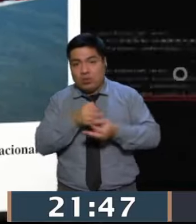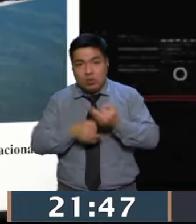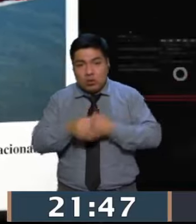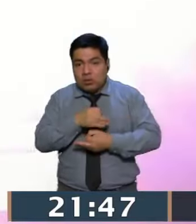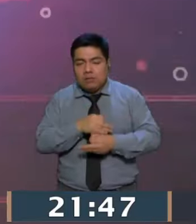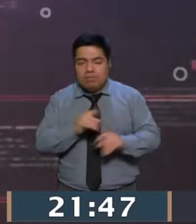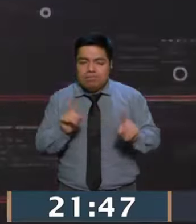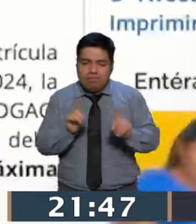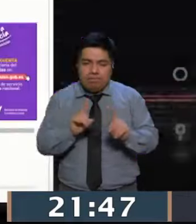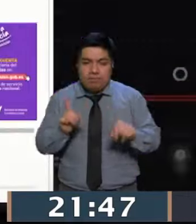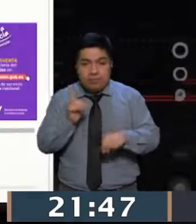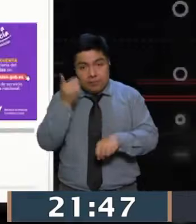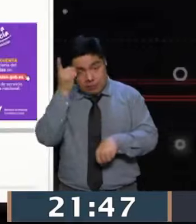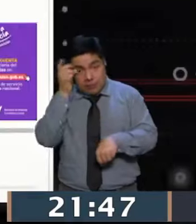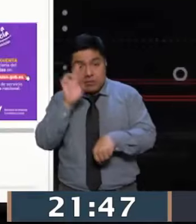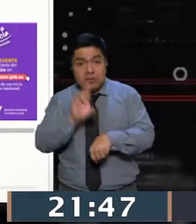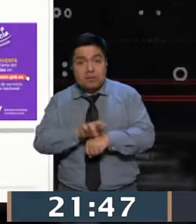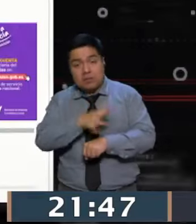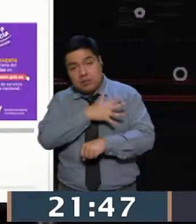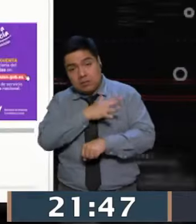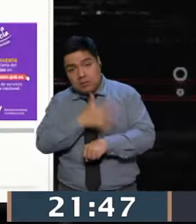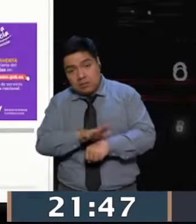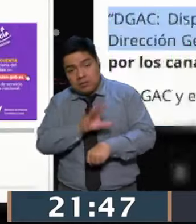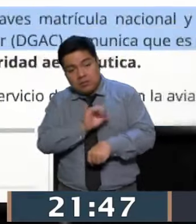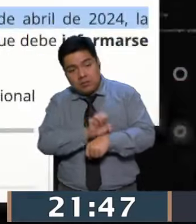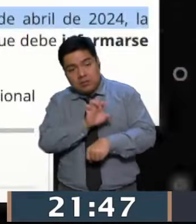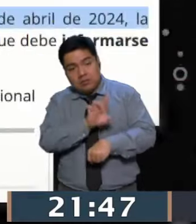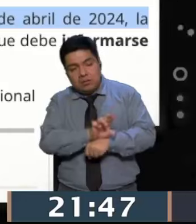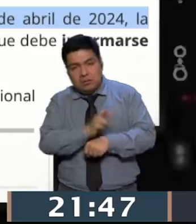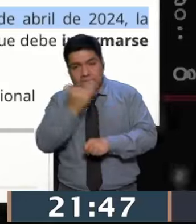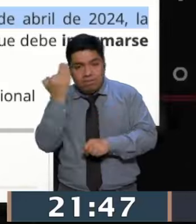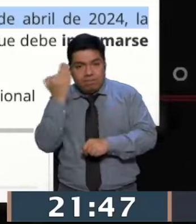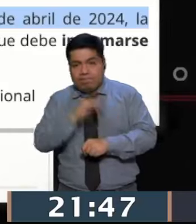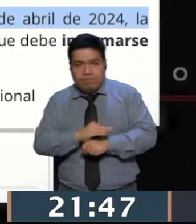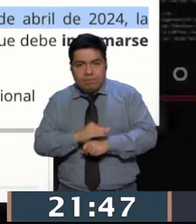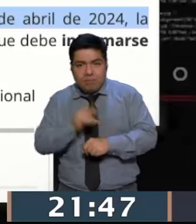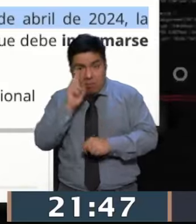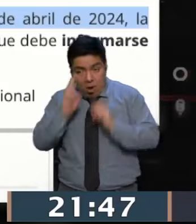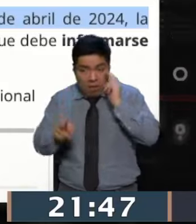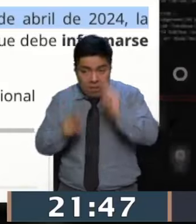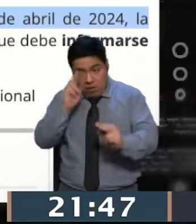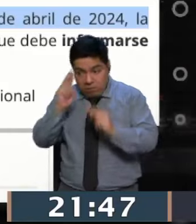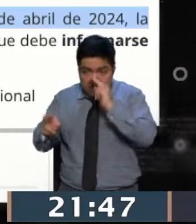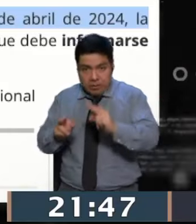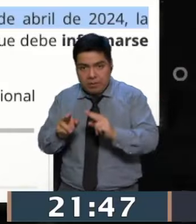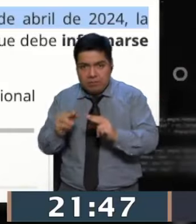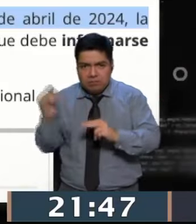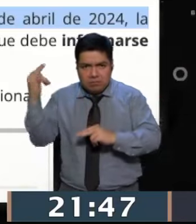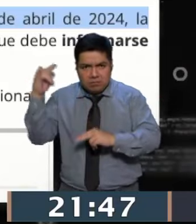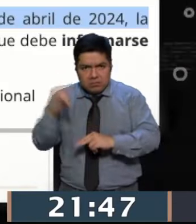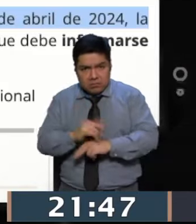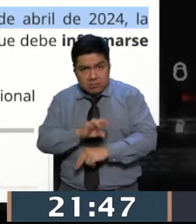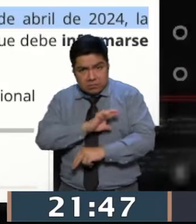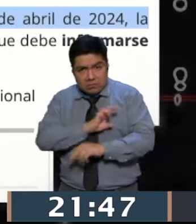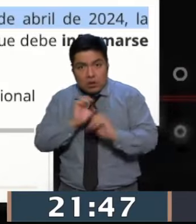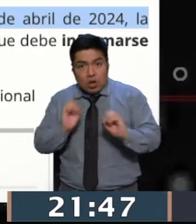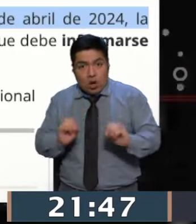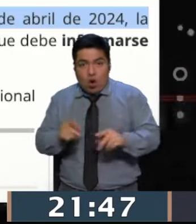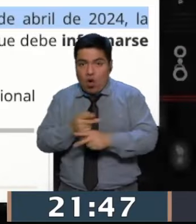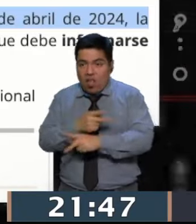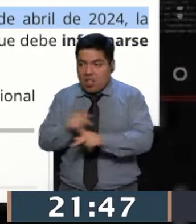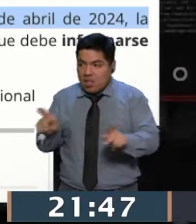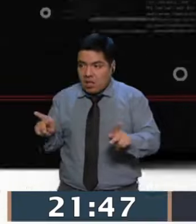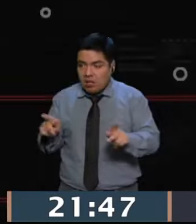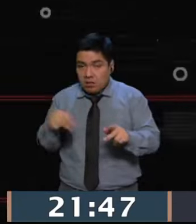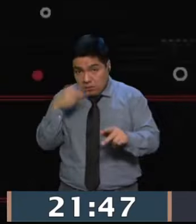y comercial con México. La Dirección General de Aviación Civil del Ecuador aseguró que es falso que haya prohibido toda operación aérea